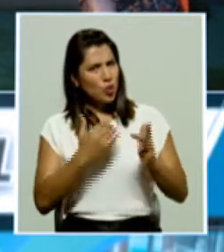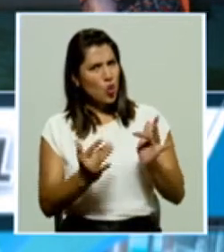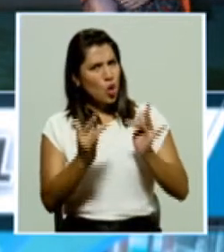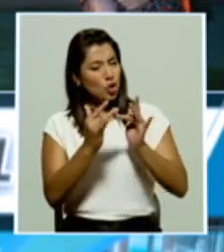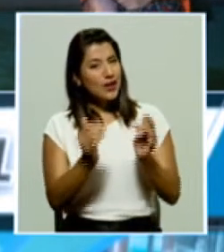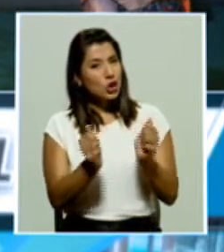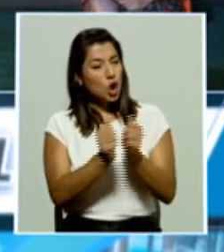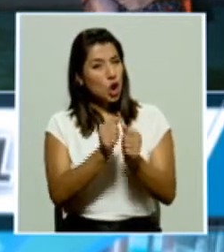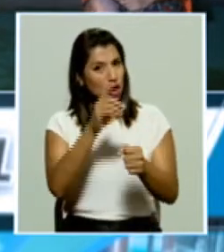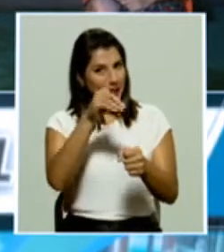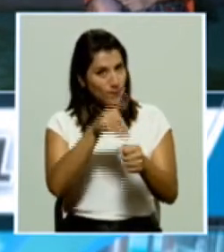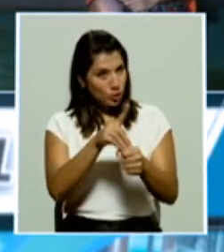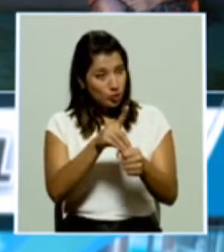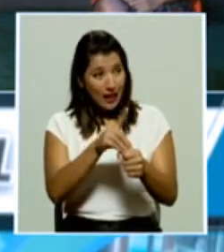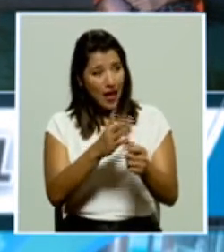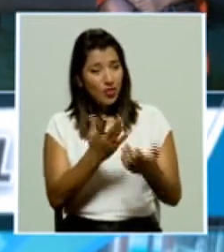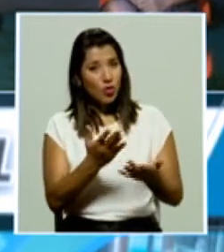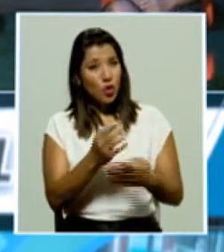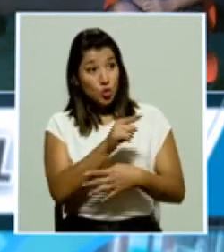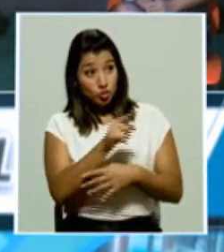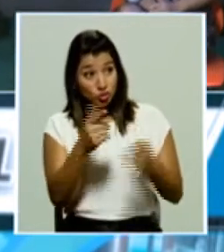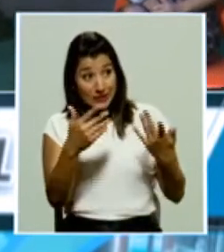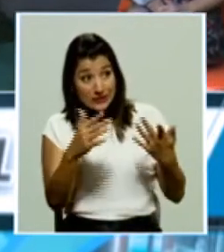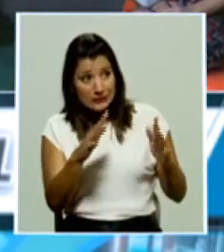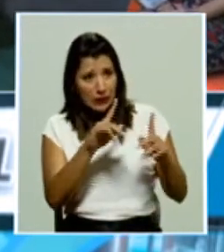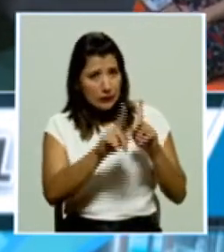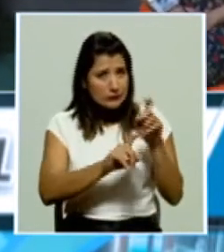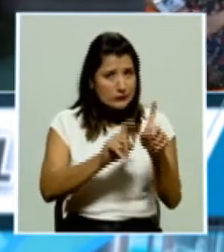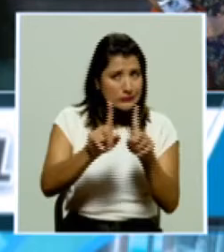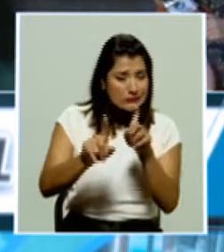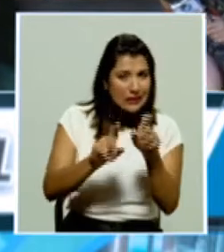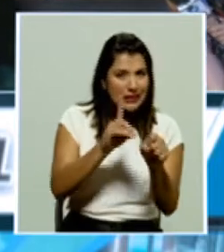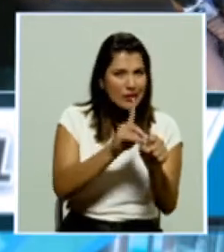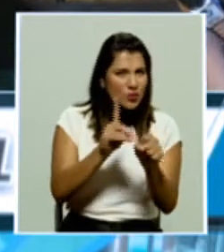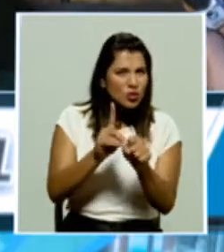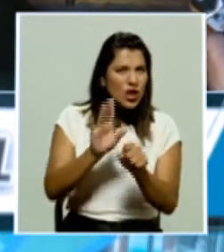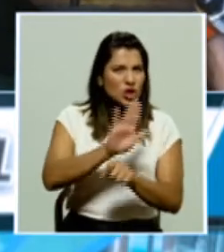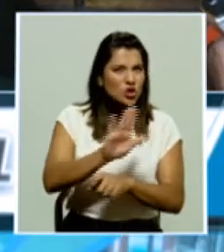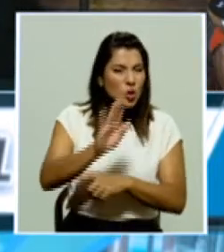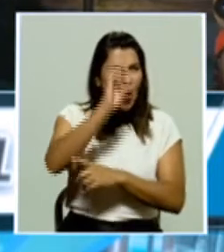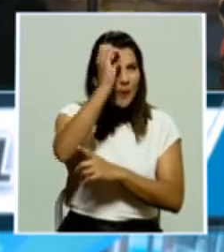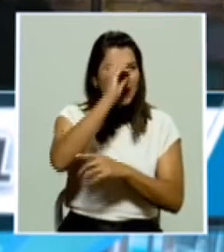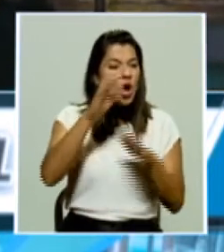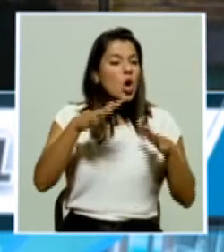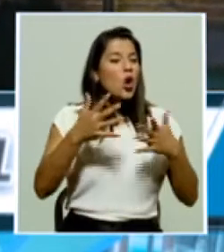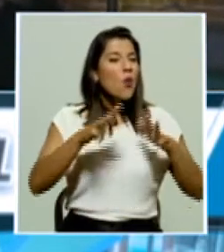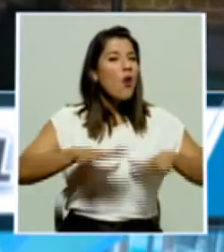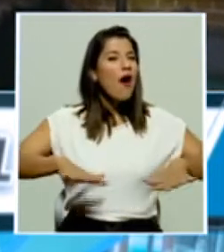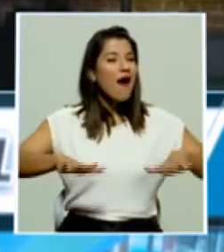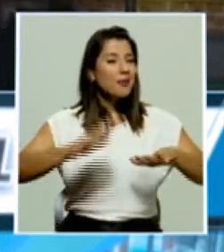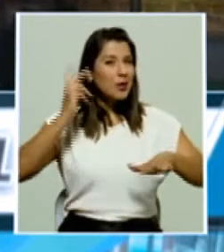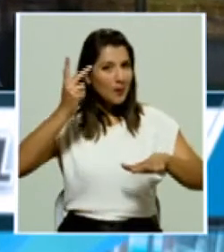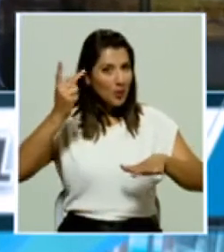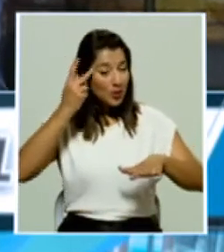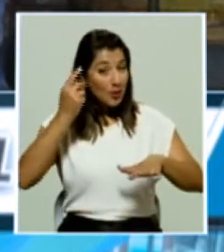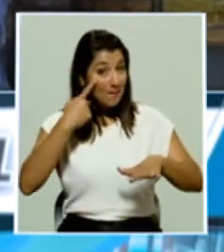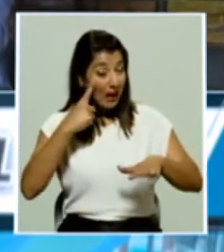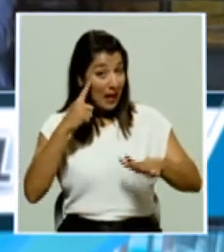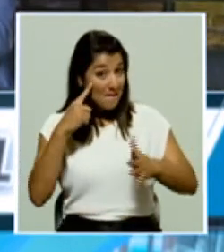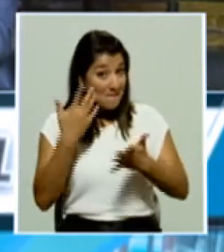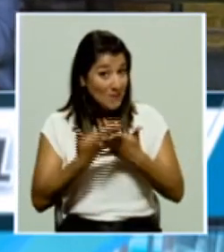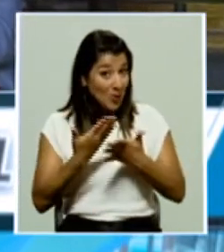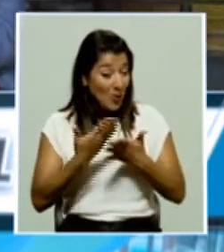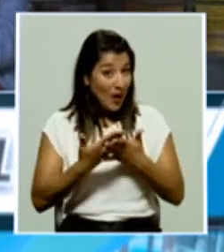diputados de las fracciones? ¿Han estado sondeando cuál es el ambiente político para aprobar